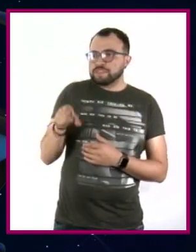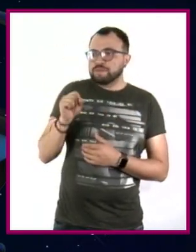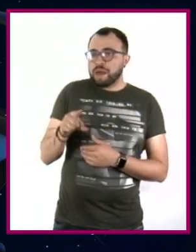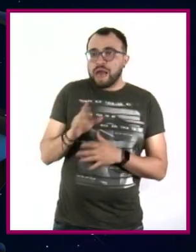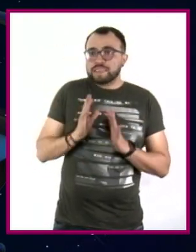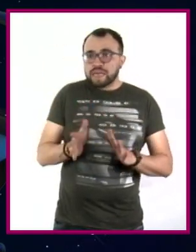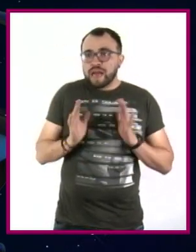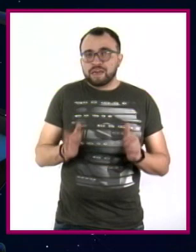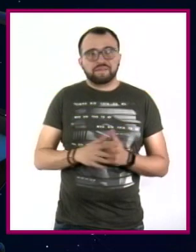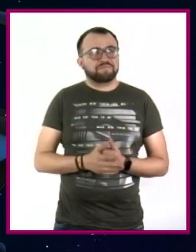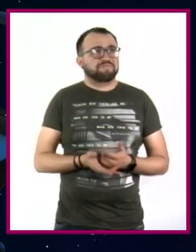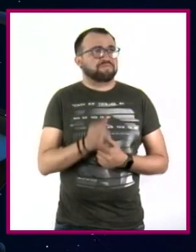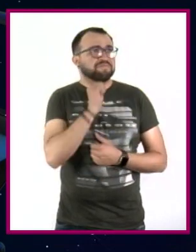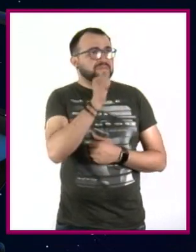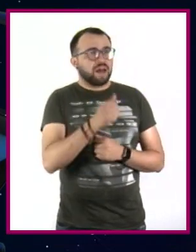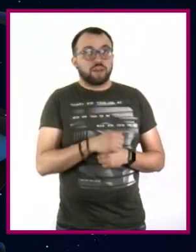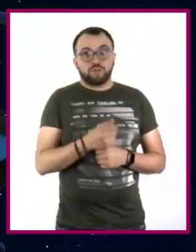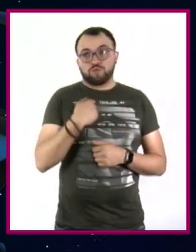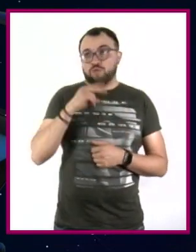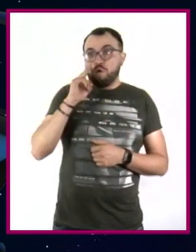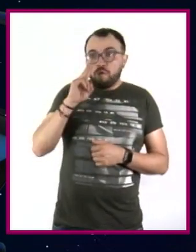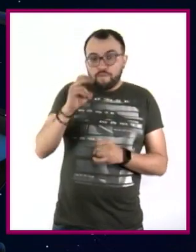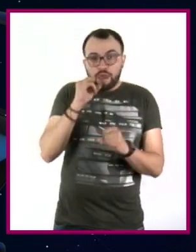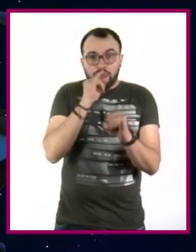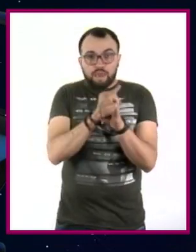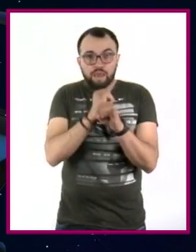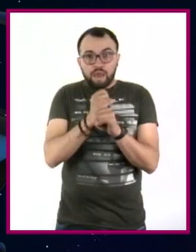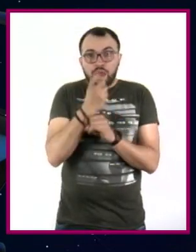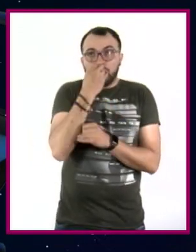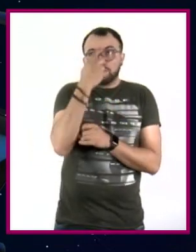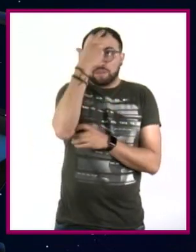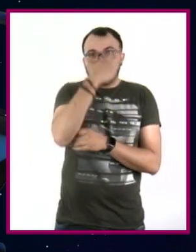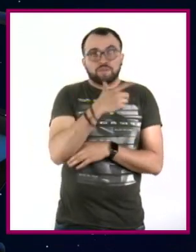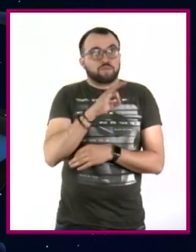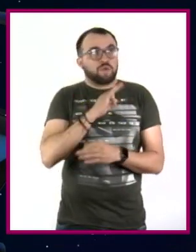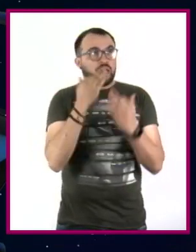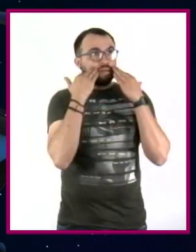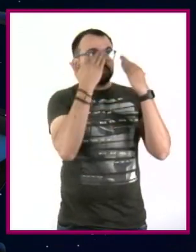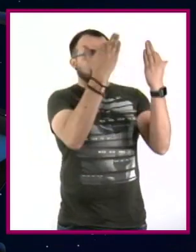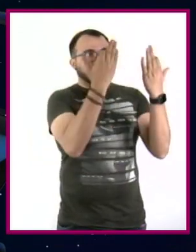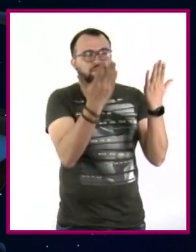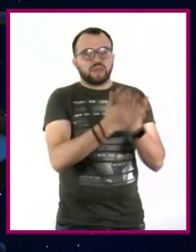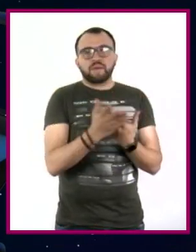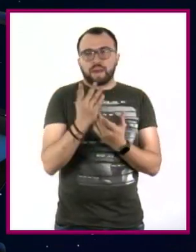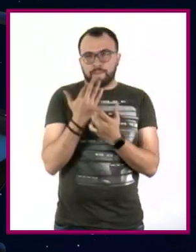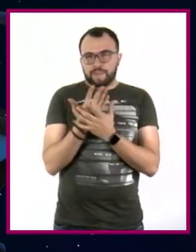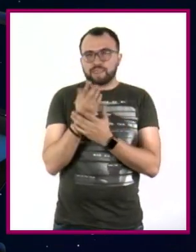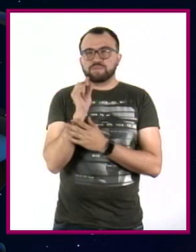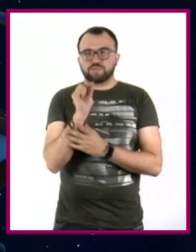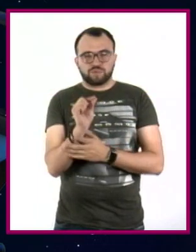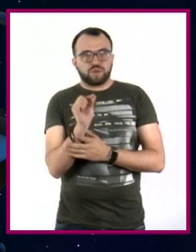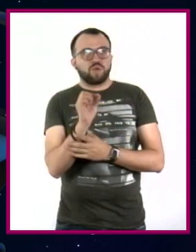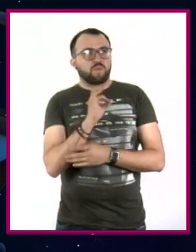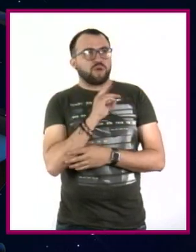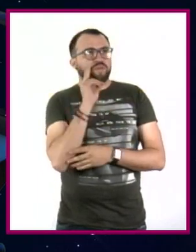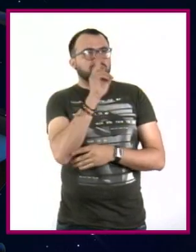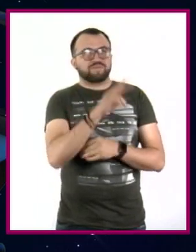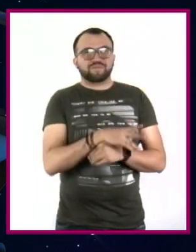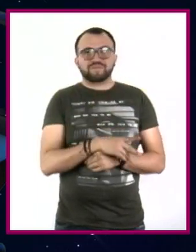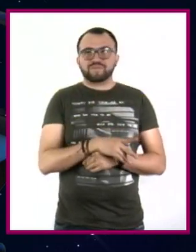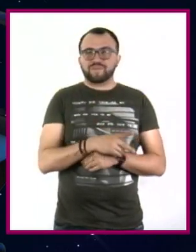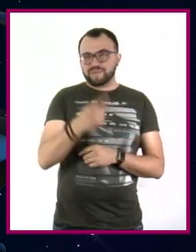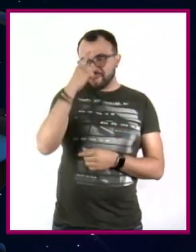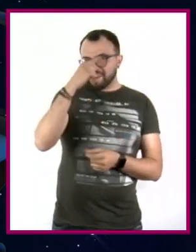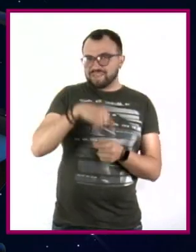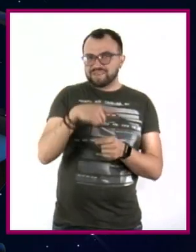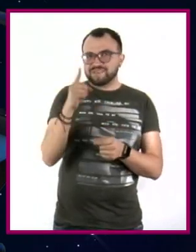en internet que esta noche sería visible. Así que espérate tantito y ahorita lo vas a ver. ¿No te parece increíble que esa cosa